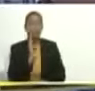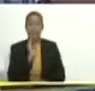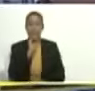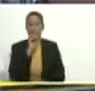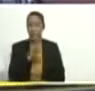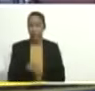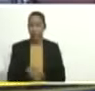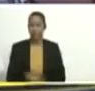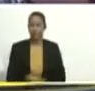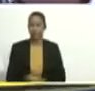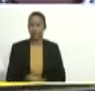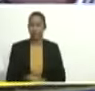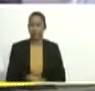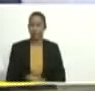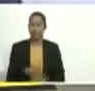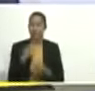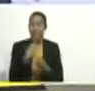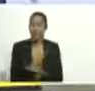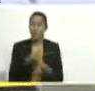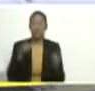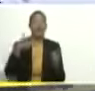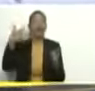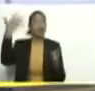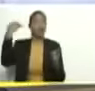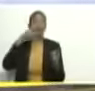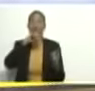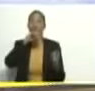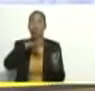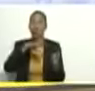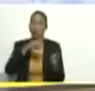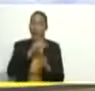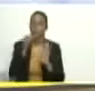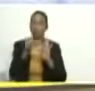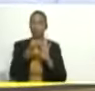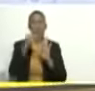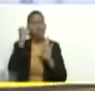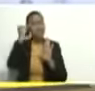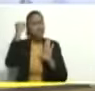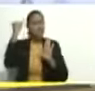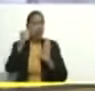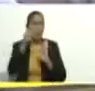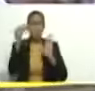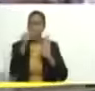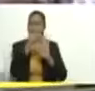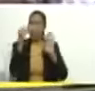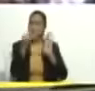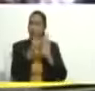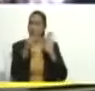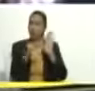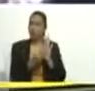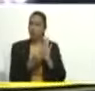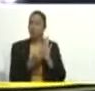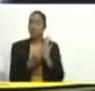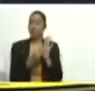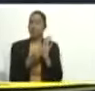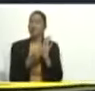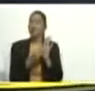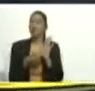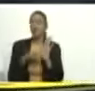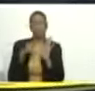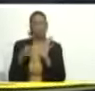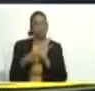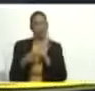y lanzó una proclama, lanzó una idea, lanzó una fuerza, y la llevó en la